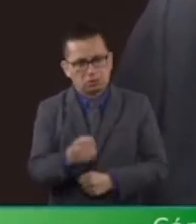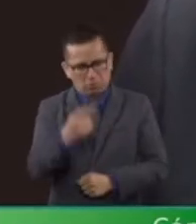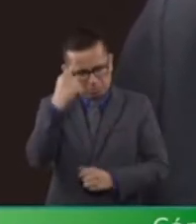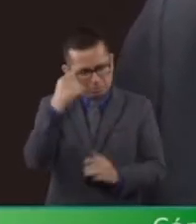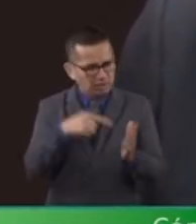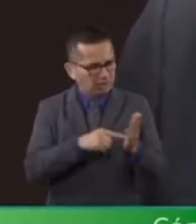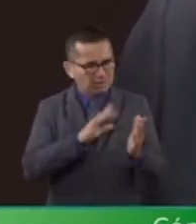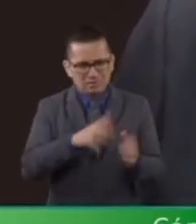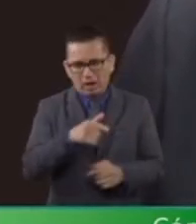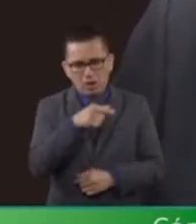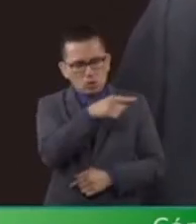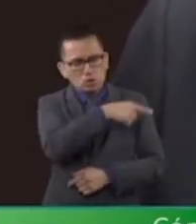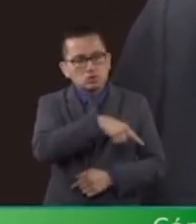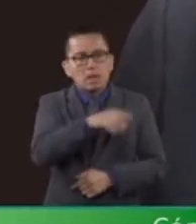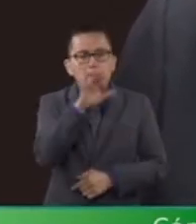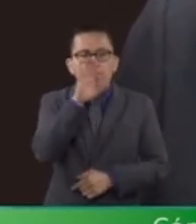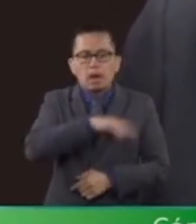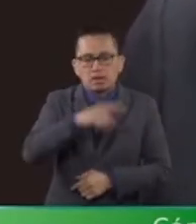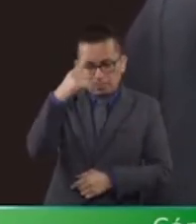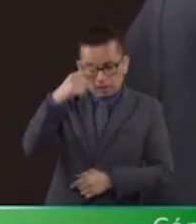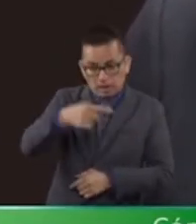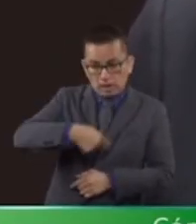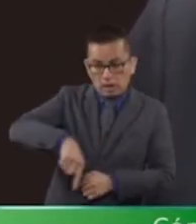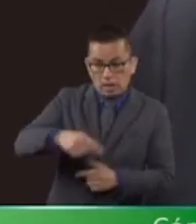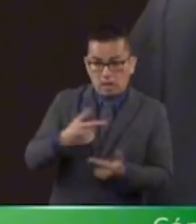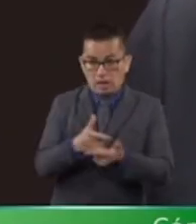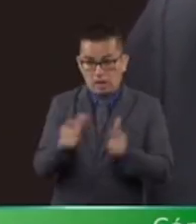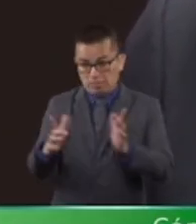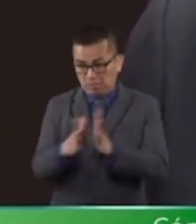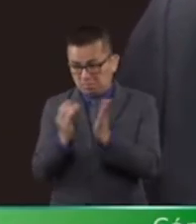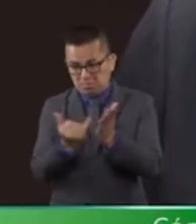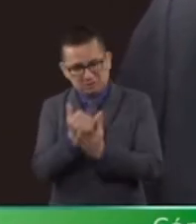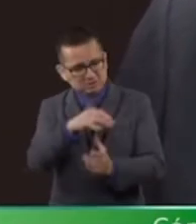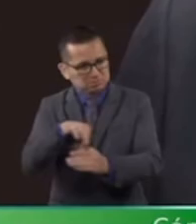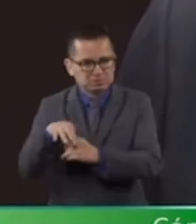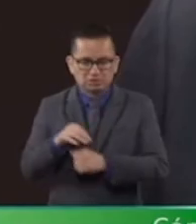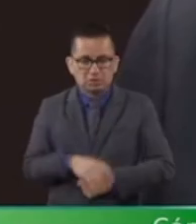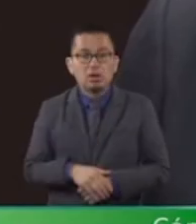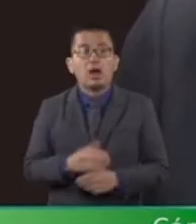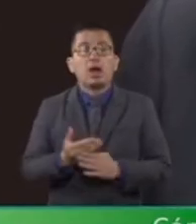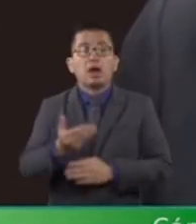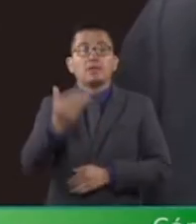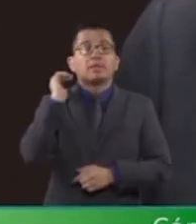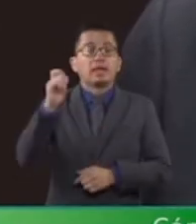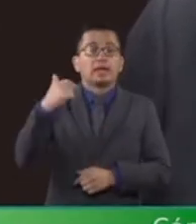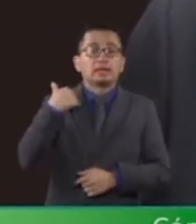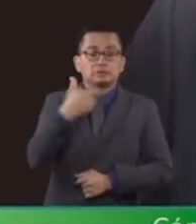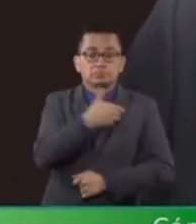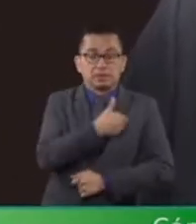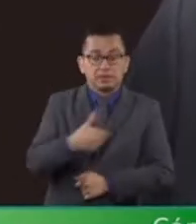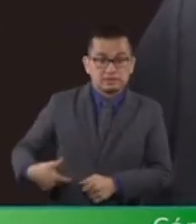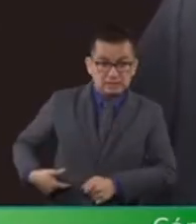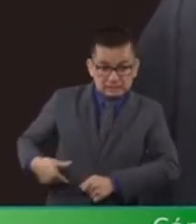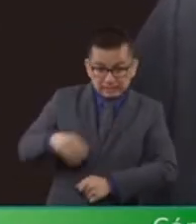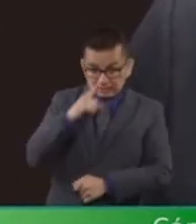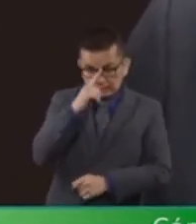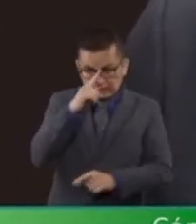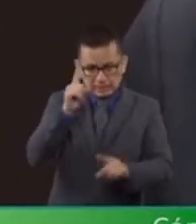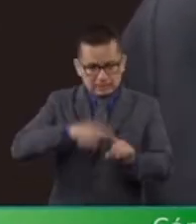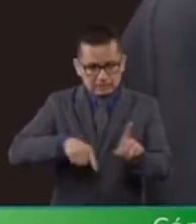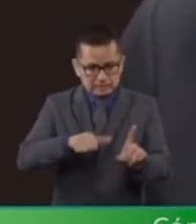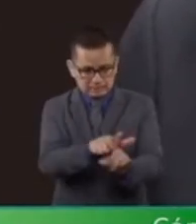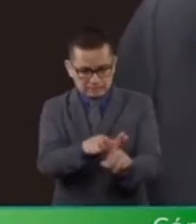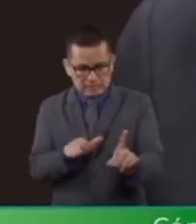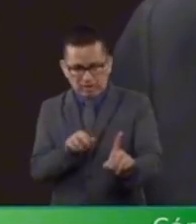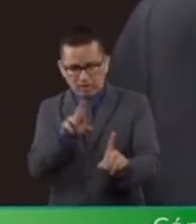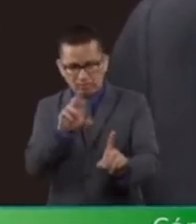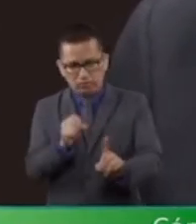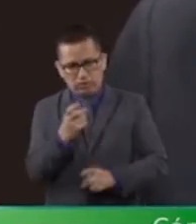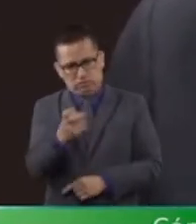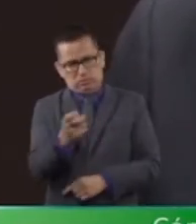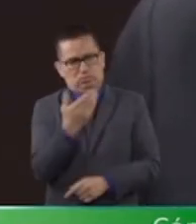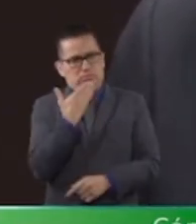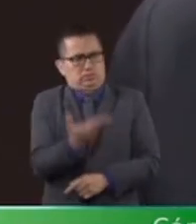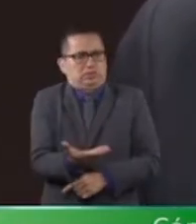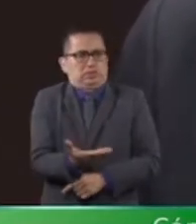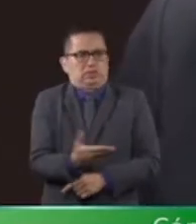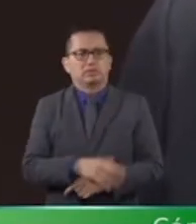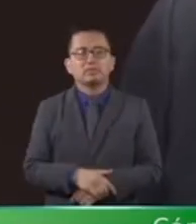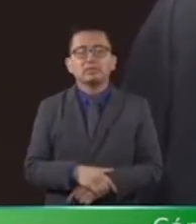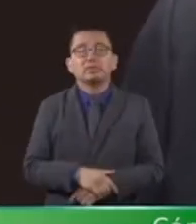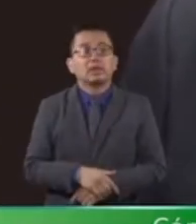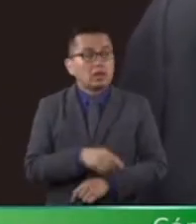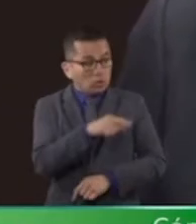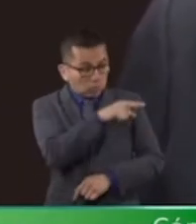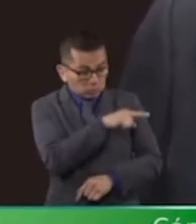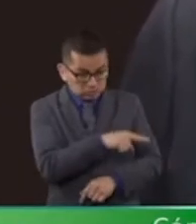hicieron a la democracia cuando desaforaron al expresidente hubiera sido legítimo, el expresidente que tanto defienden en